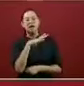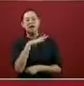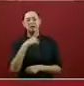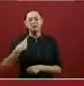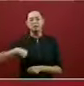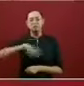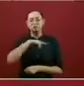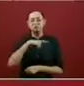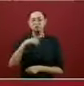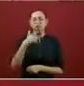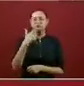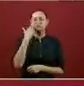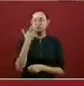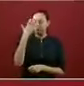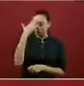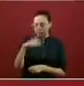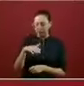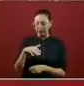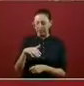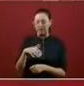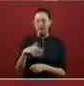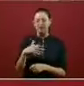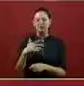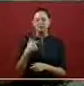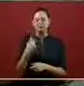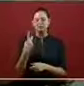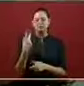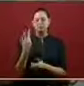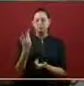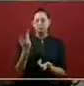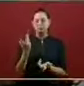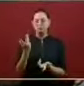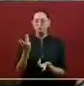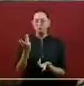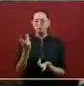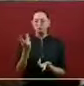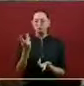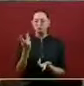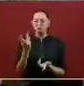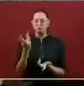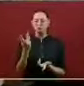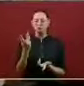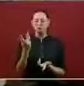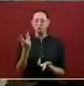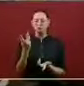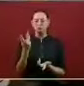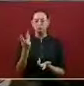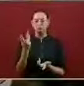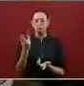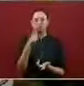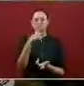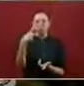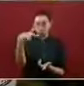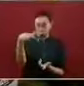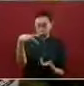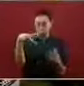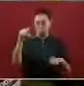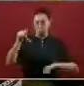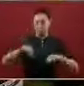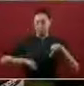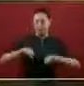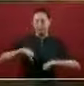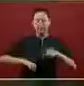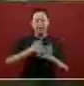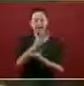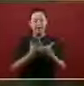Queremos saber si dentro de estas actividades, dentro de estas acciones que ustedes